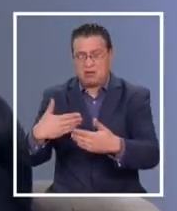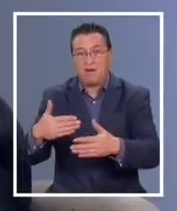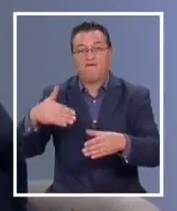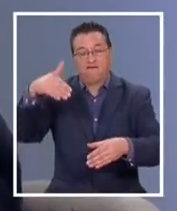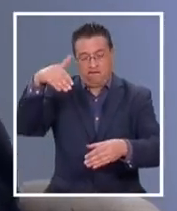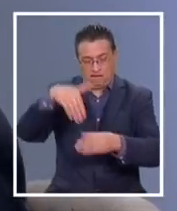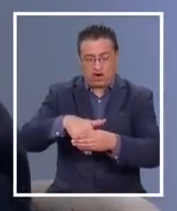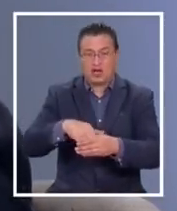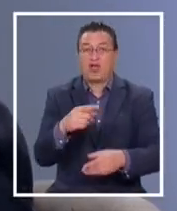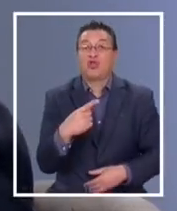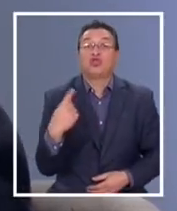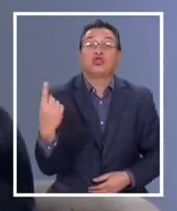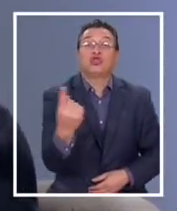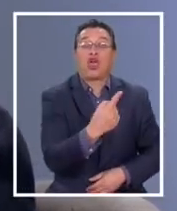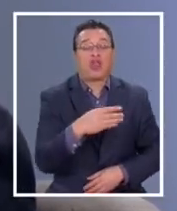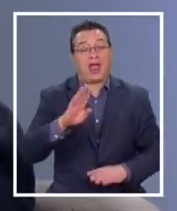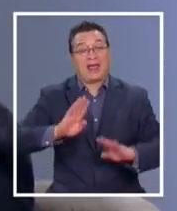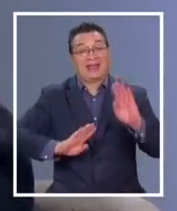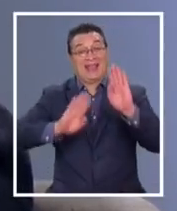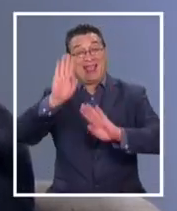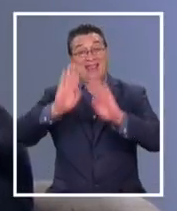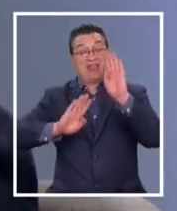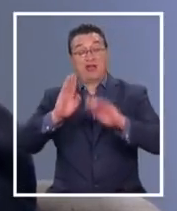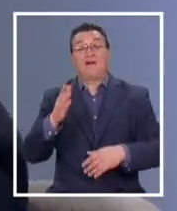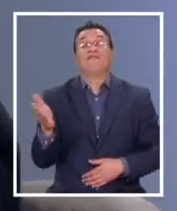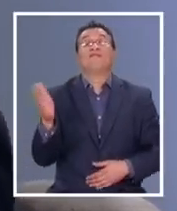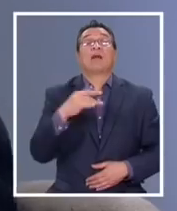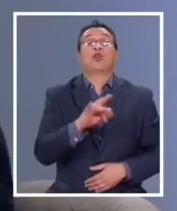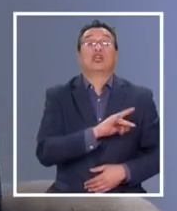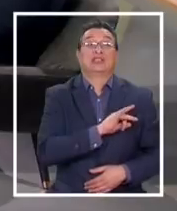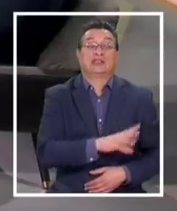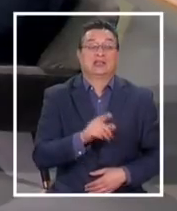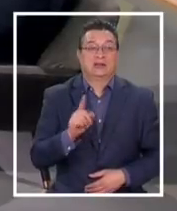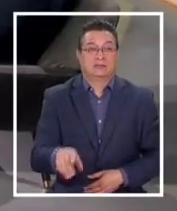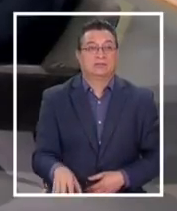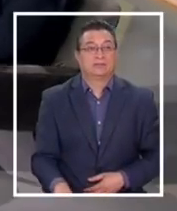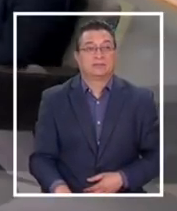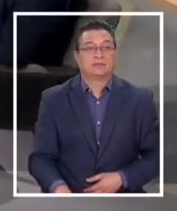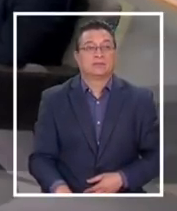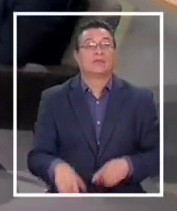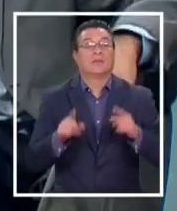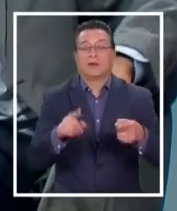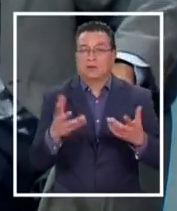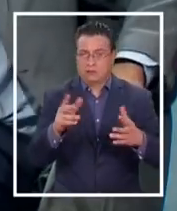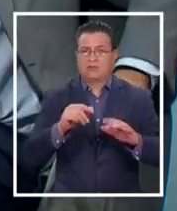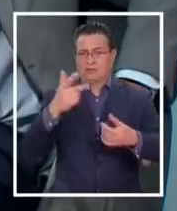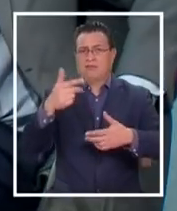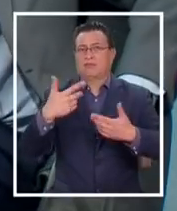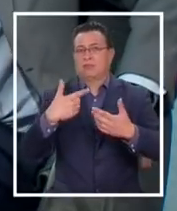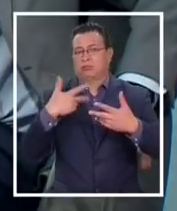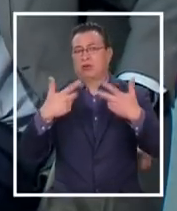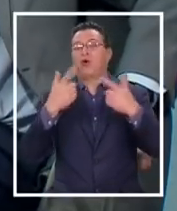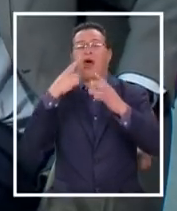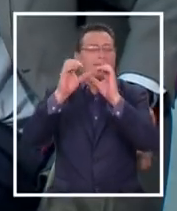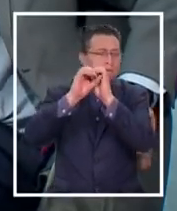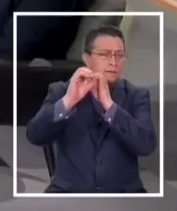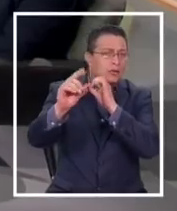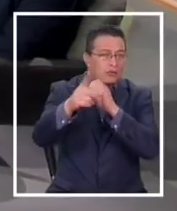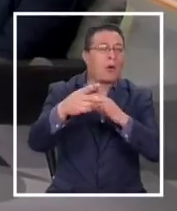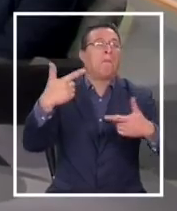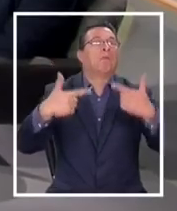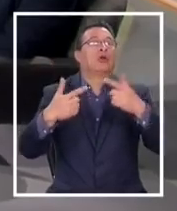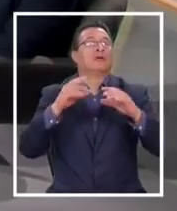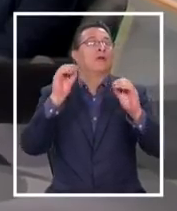voten por todos los candidatos de Vamos Chile. Esto en este caso. Era proyección, no franja política. Matías Walker. Y fueron